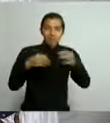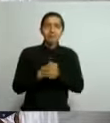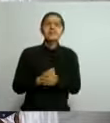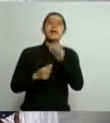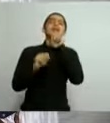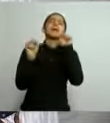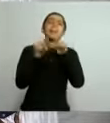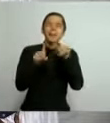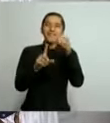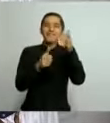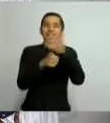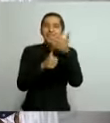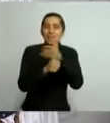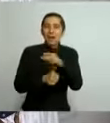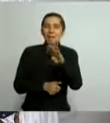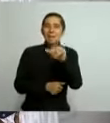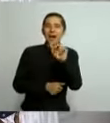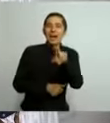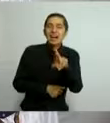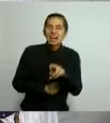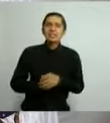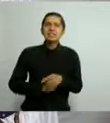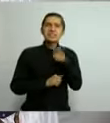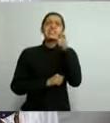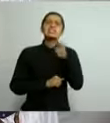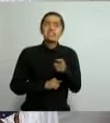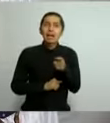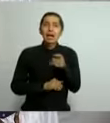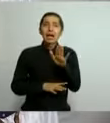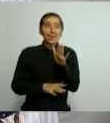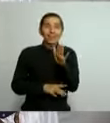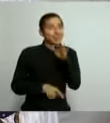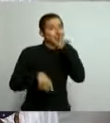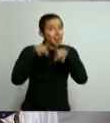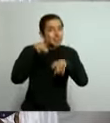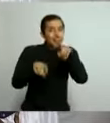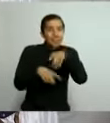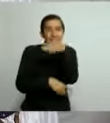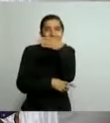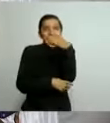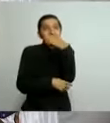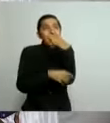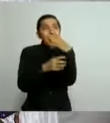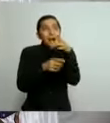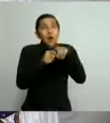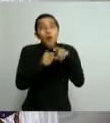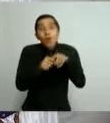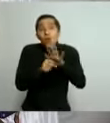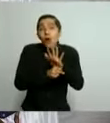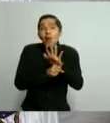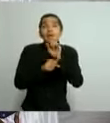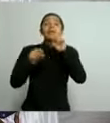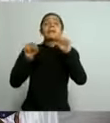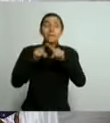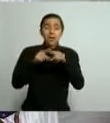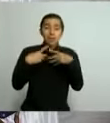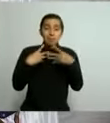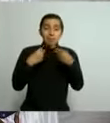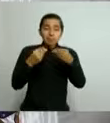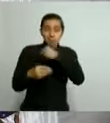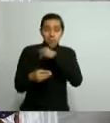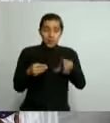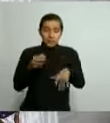de los bares, todo dependerá de la bandera y del número de contagios de cada municipio